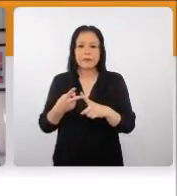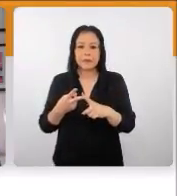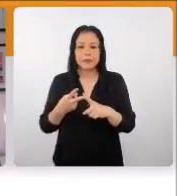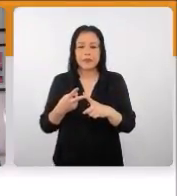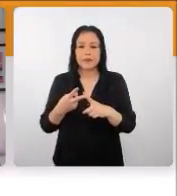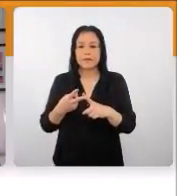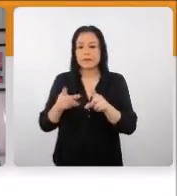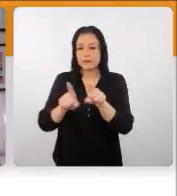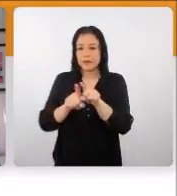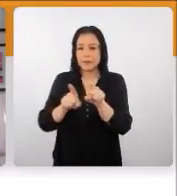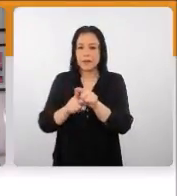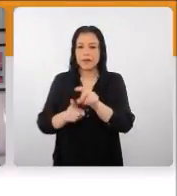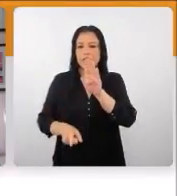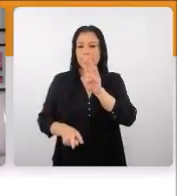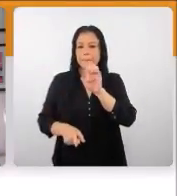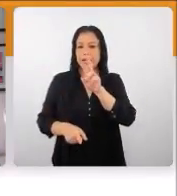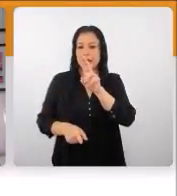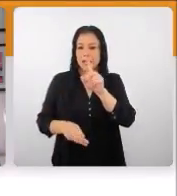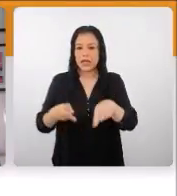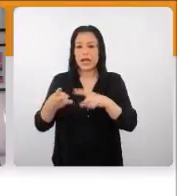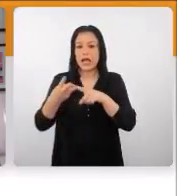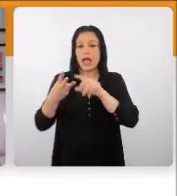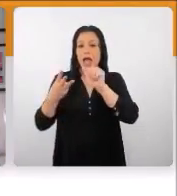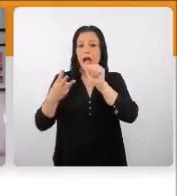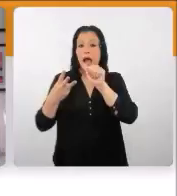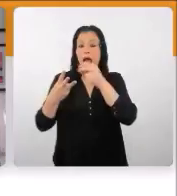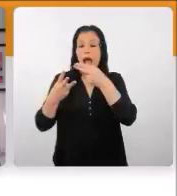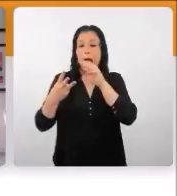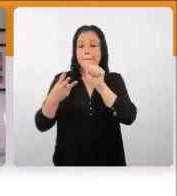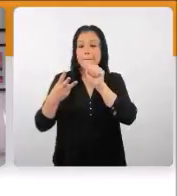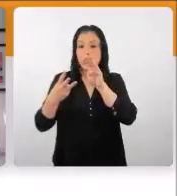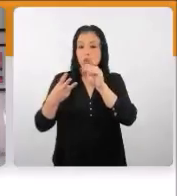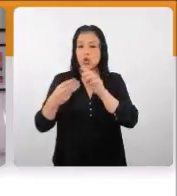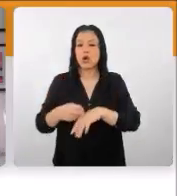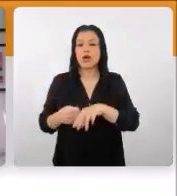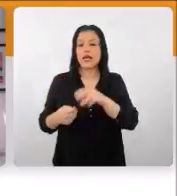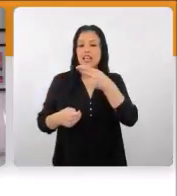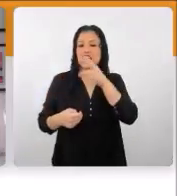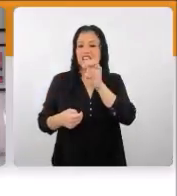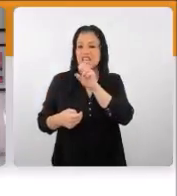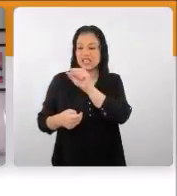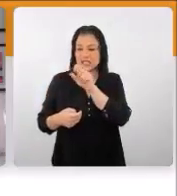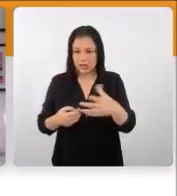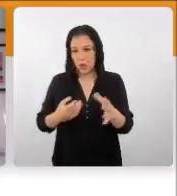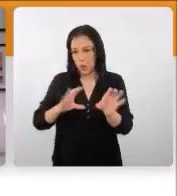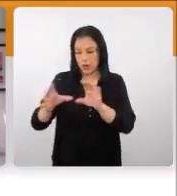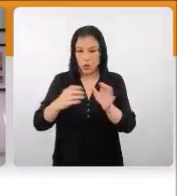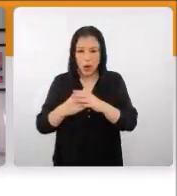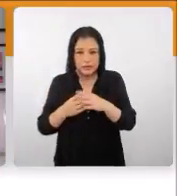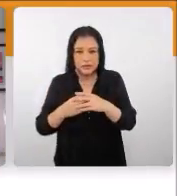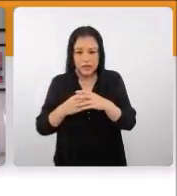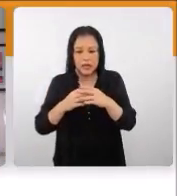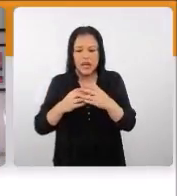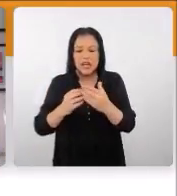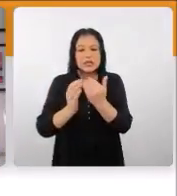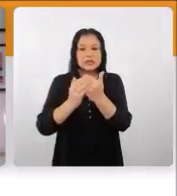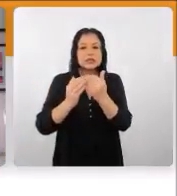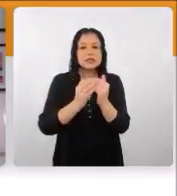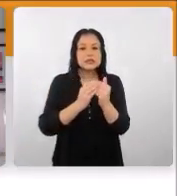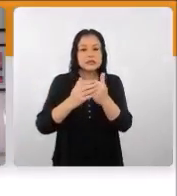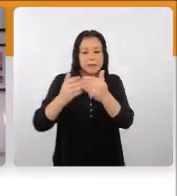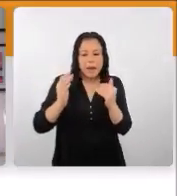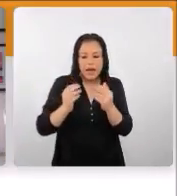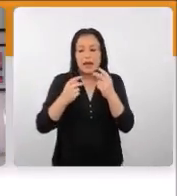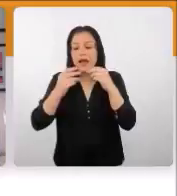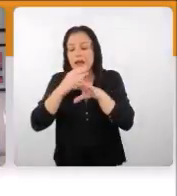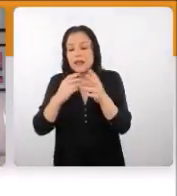también Berlín, Hamburgo y Hessen, ¿sí? Cuando realizan la reserva de viaje, vamos a ver todavía acá